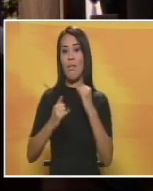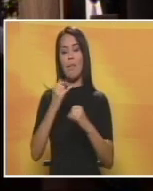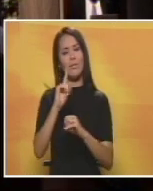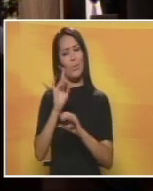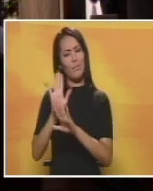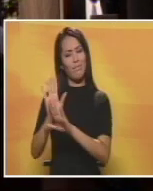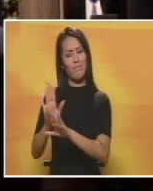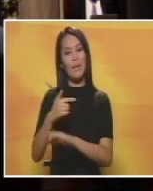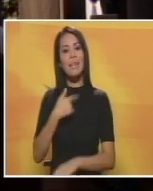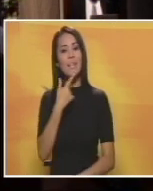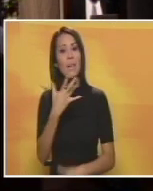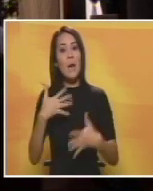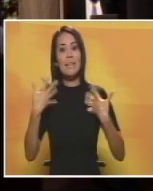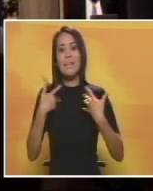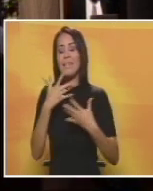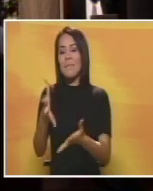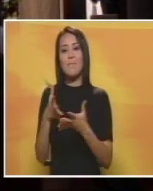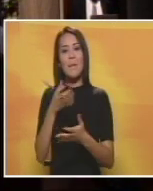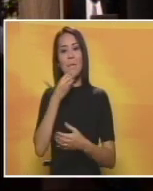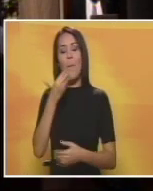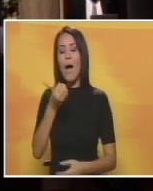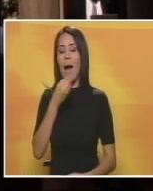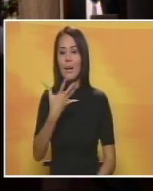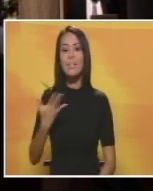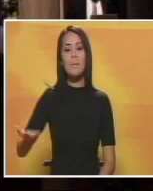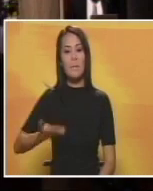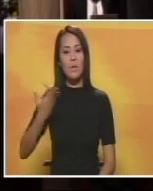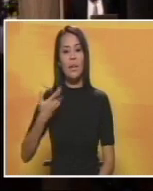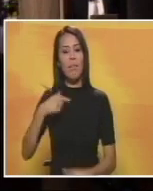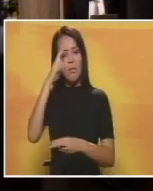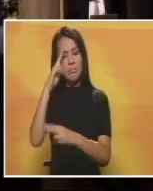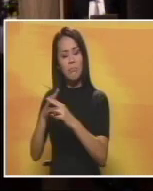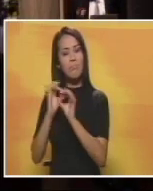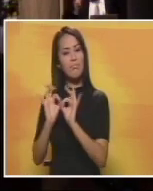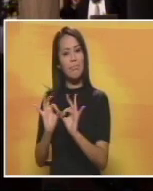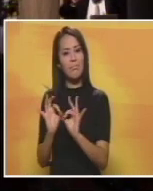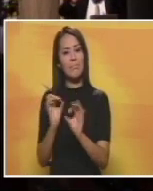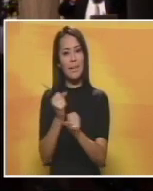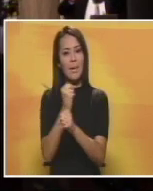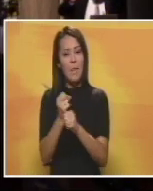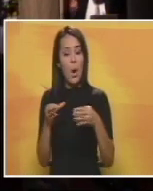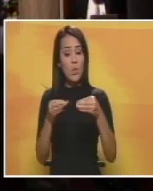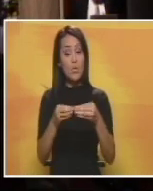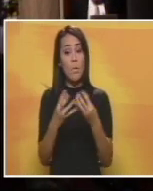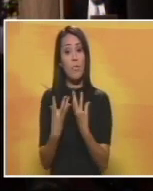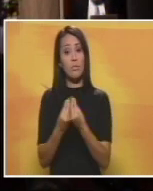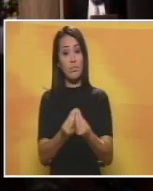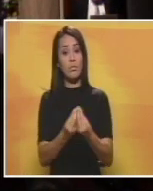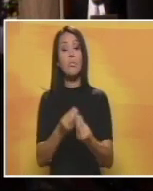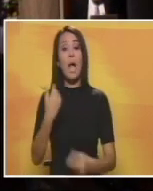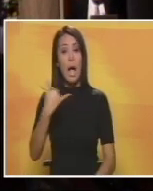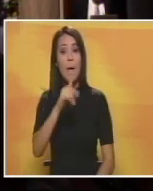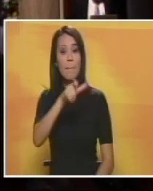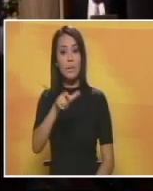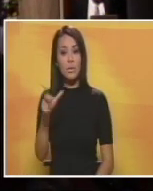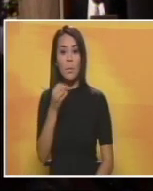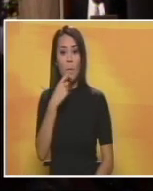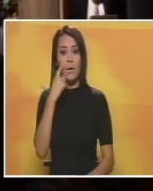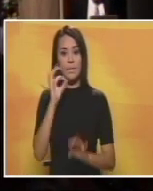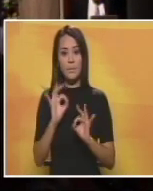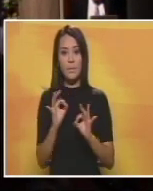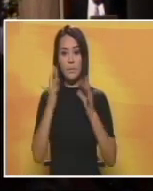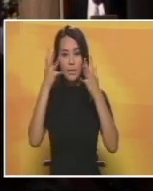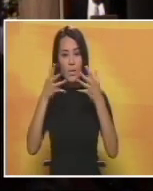Dijo emocionado que el premio es muy grande, un reconocimiento al trabajo en equipo, que esto significa que hay muchas personas beneficiándose de